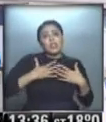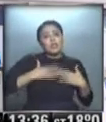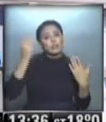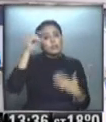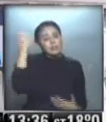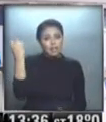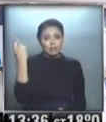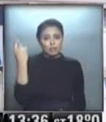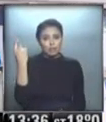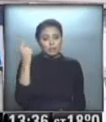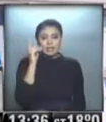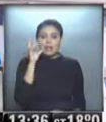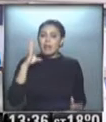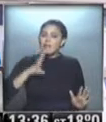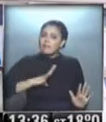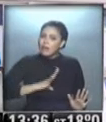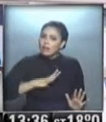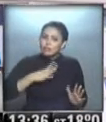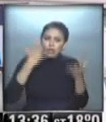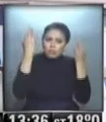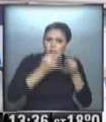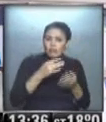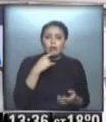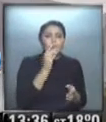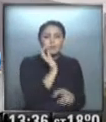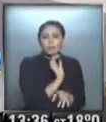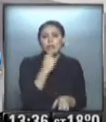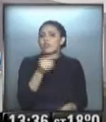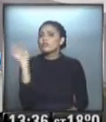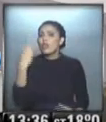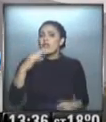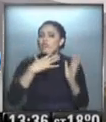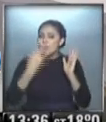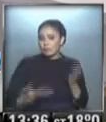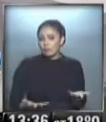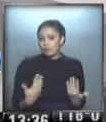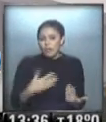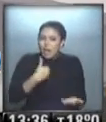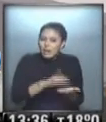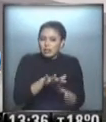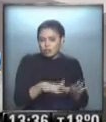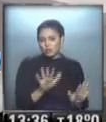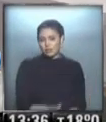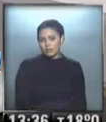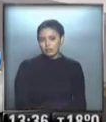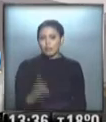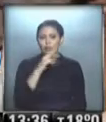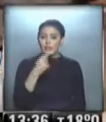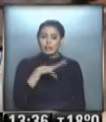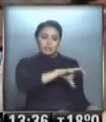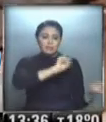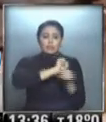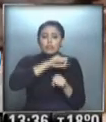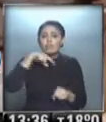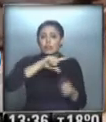no tomó una conducta afín quiere decirle a todos tienen que hacer esto de modo de que se eviten estas situaciones en la detención ilegal